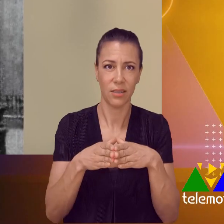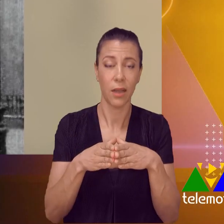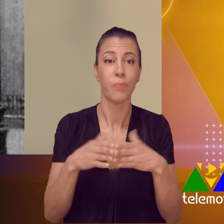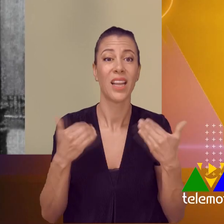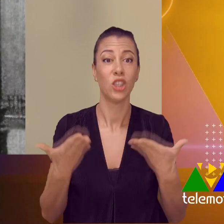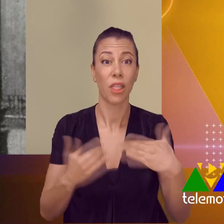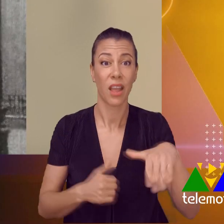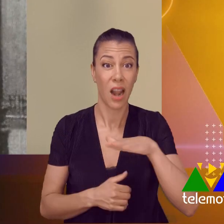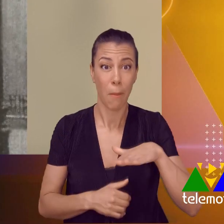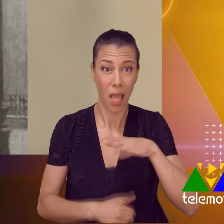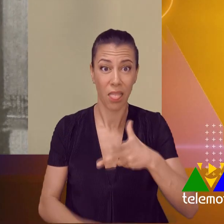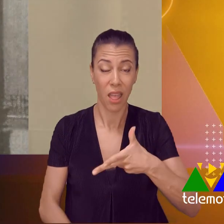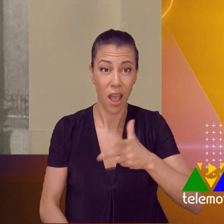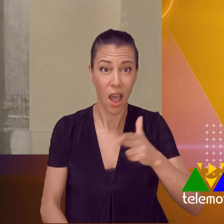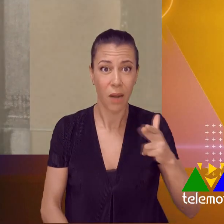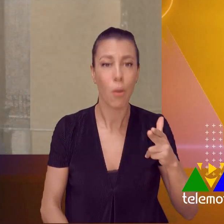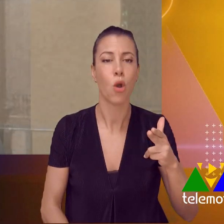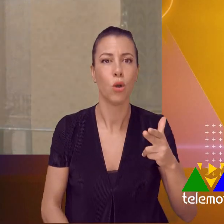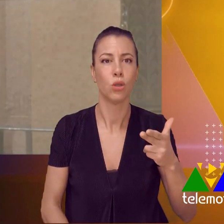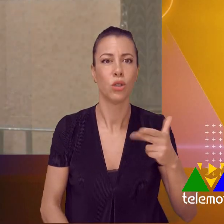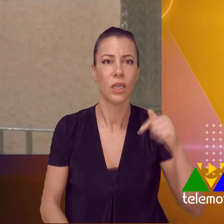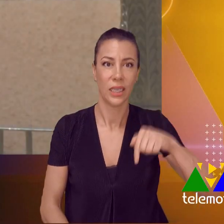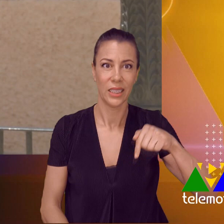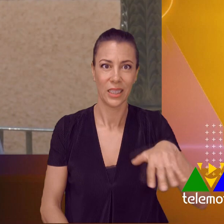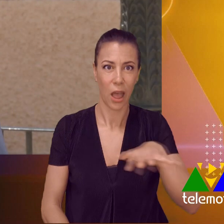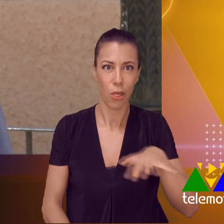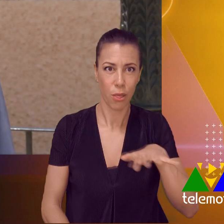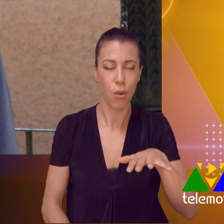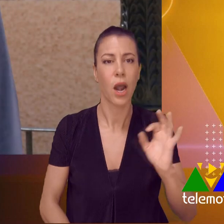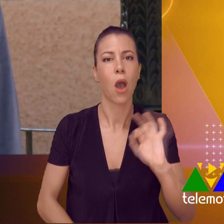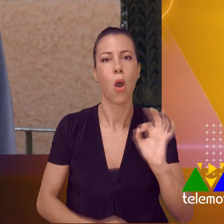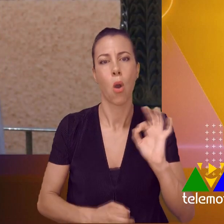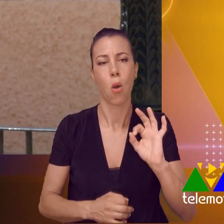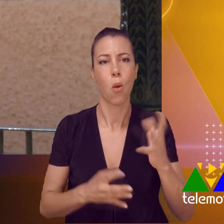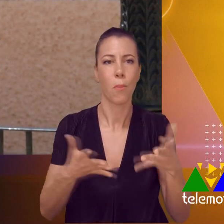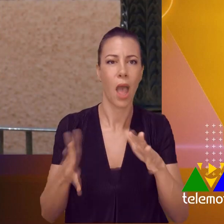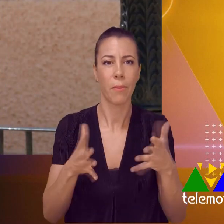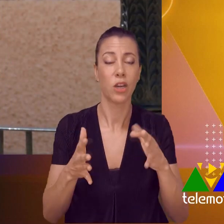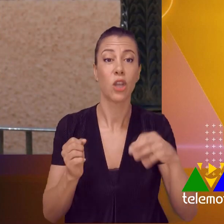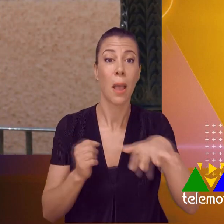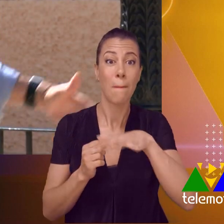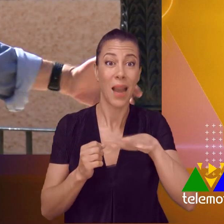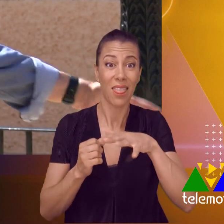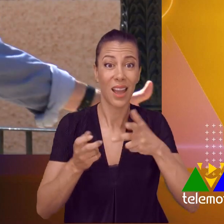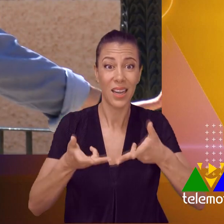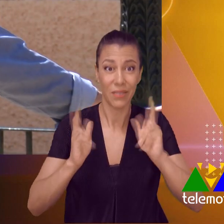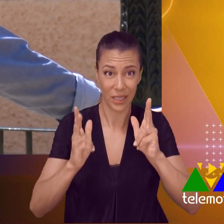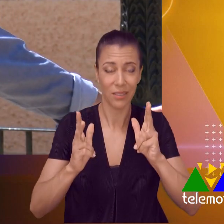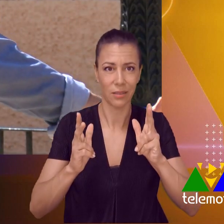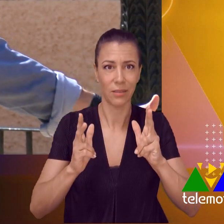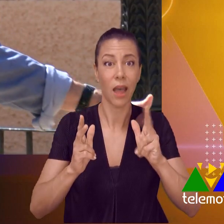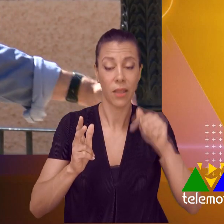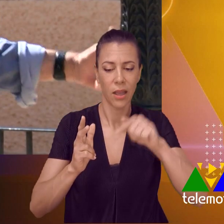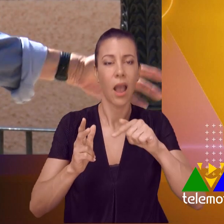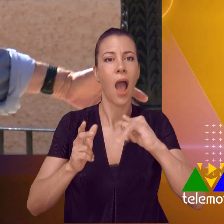La Plaza de Armas estaba en esta zona, o parte de la zona que ocupa la Plaza de la Libertad. Habría un